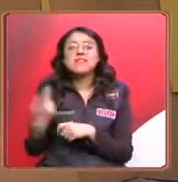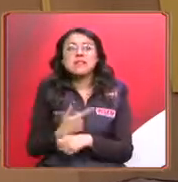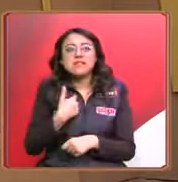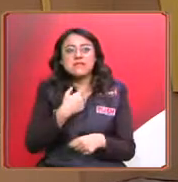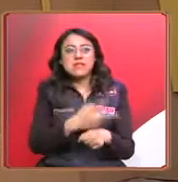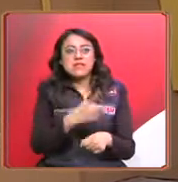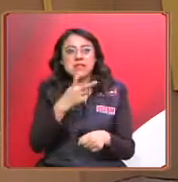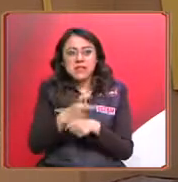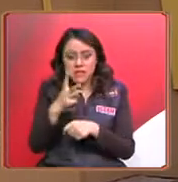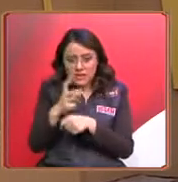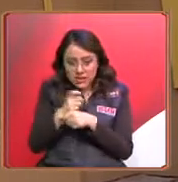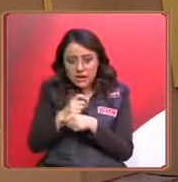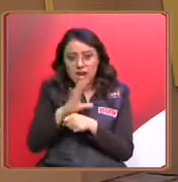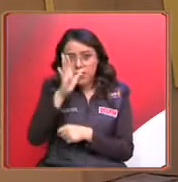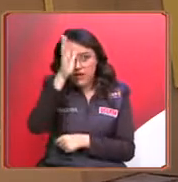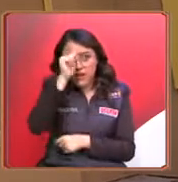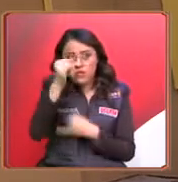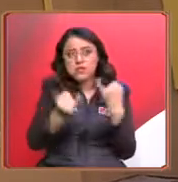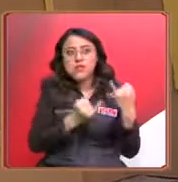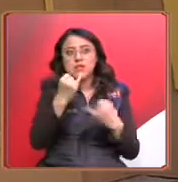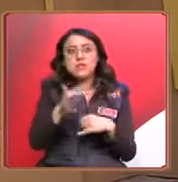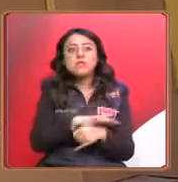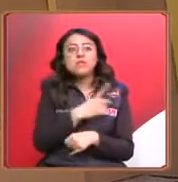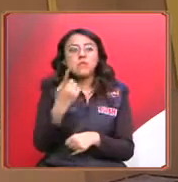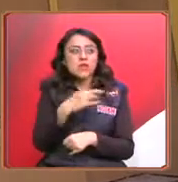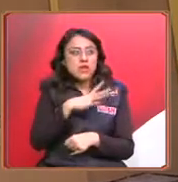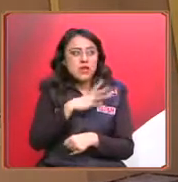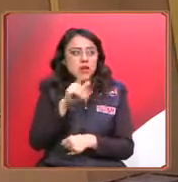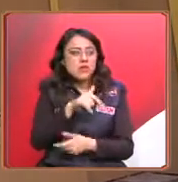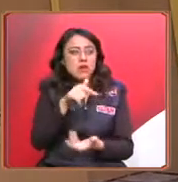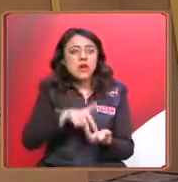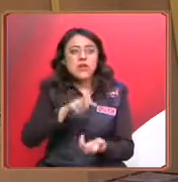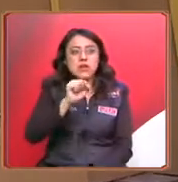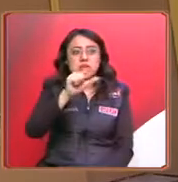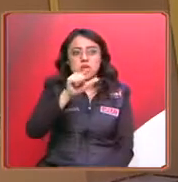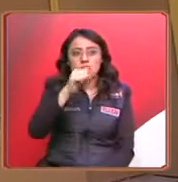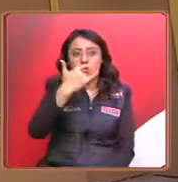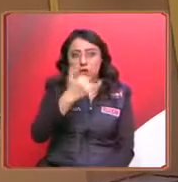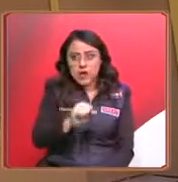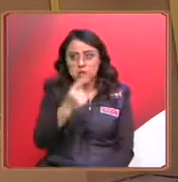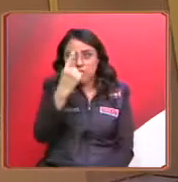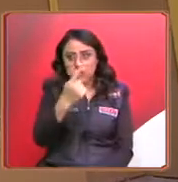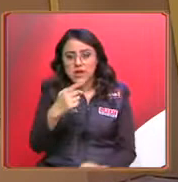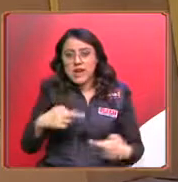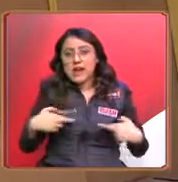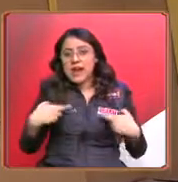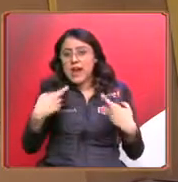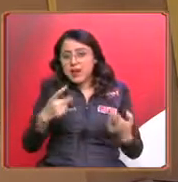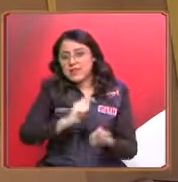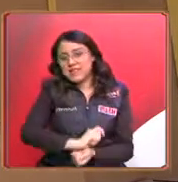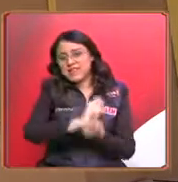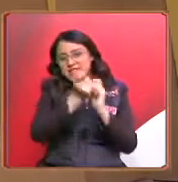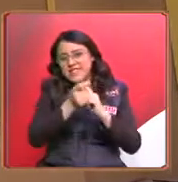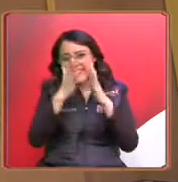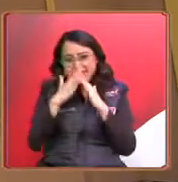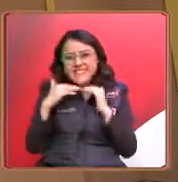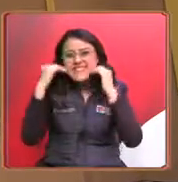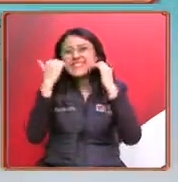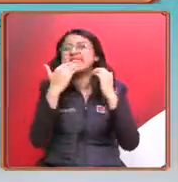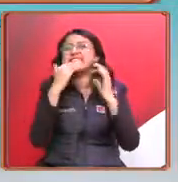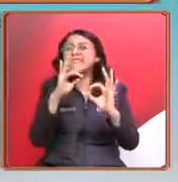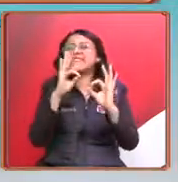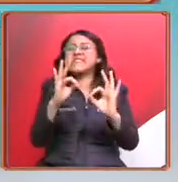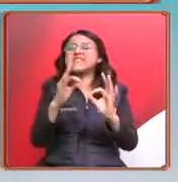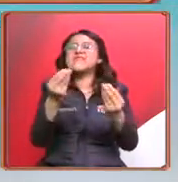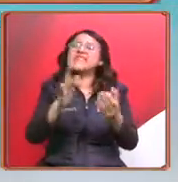al juguetón porque recuerden, como dice el eslogan, un regalo es una gran sonrisa. Perfecto, señor. Pues